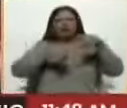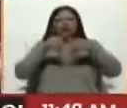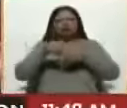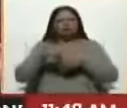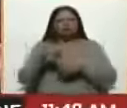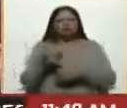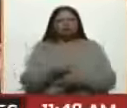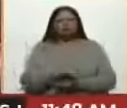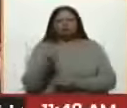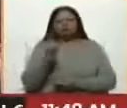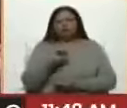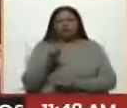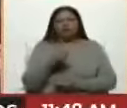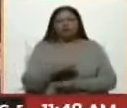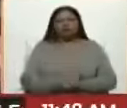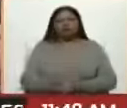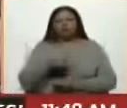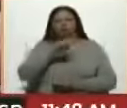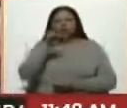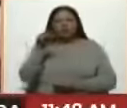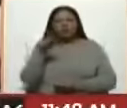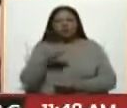Ustedes tienen